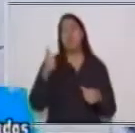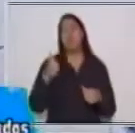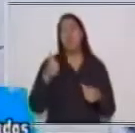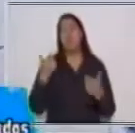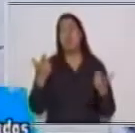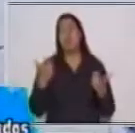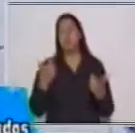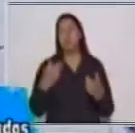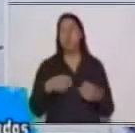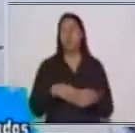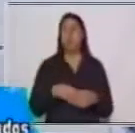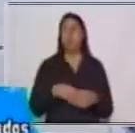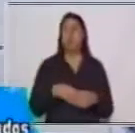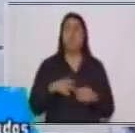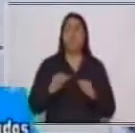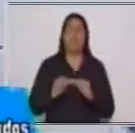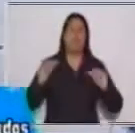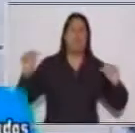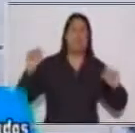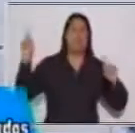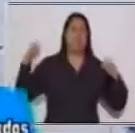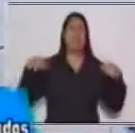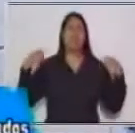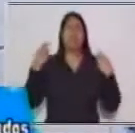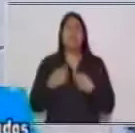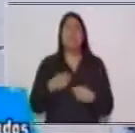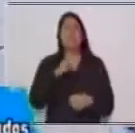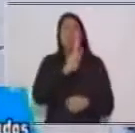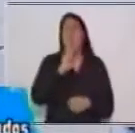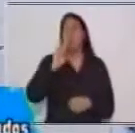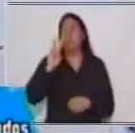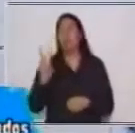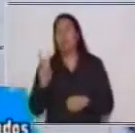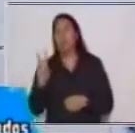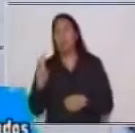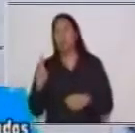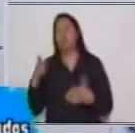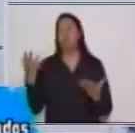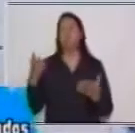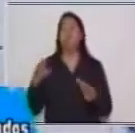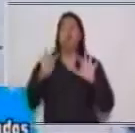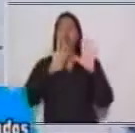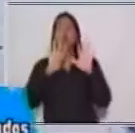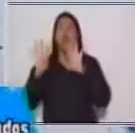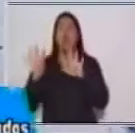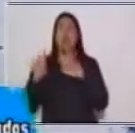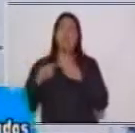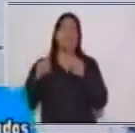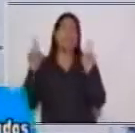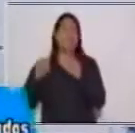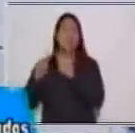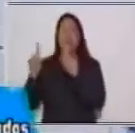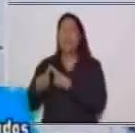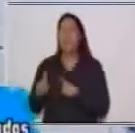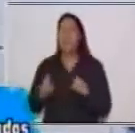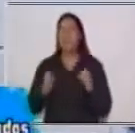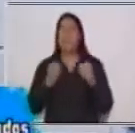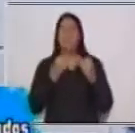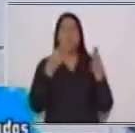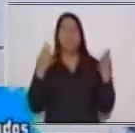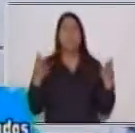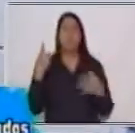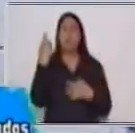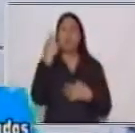Fahrenheit. En España, 32 centígrados, 89 Fahrenheit. En Egipto, 36